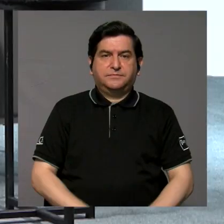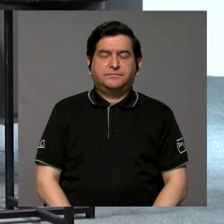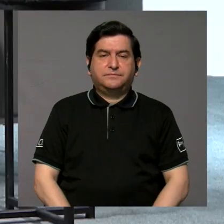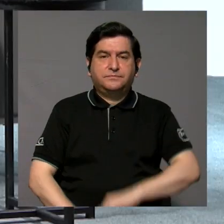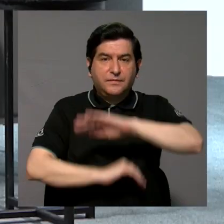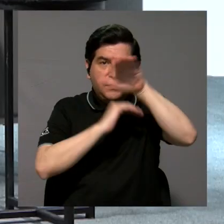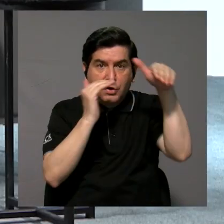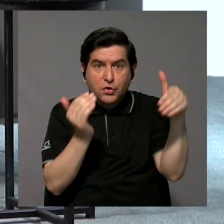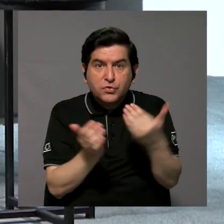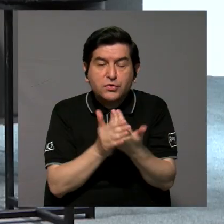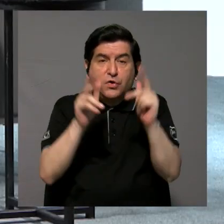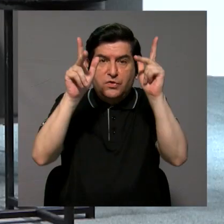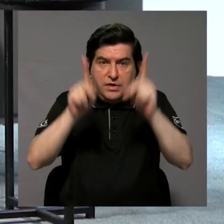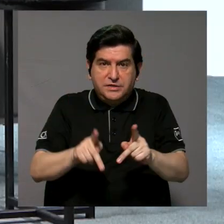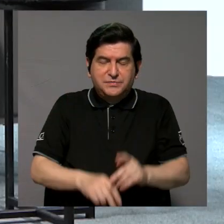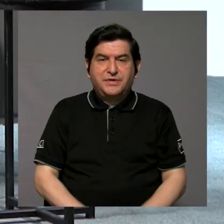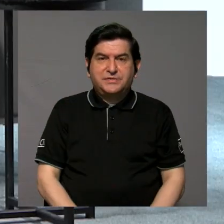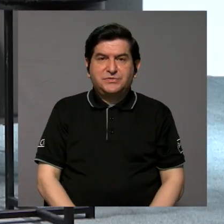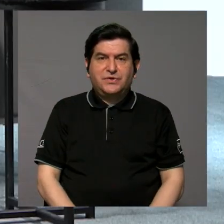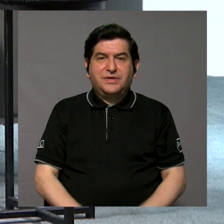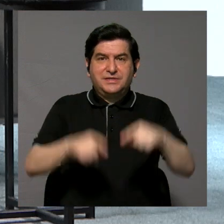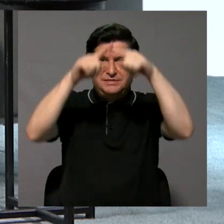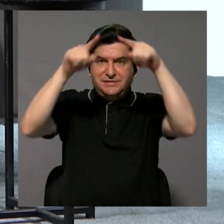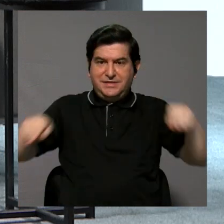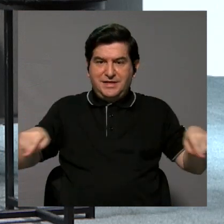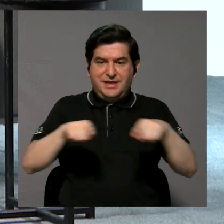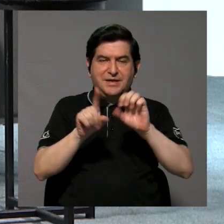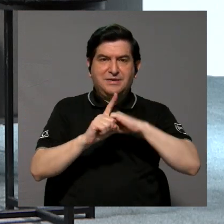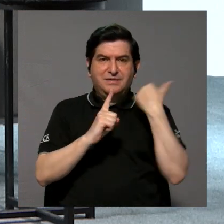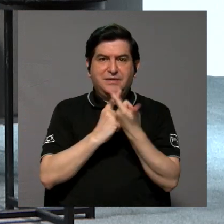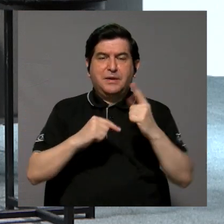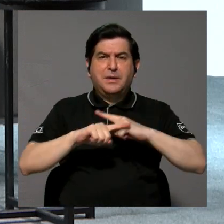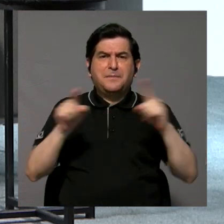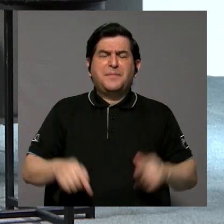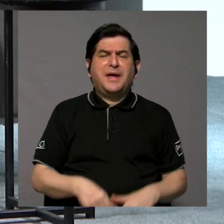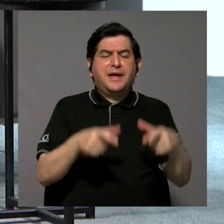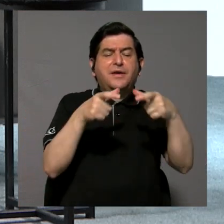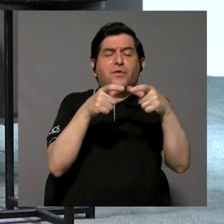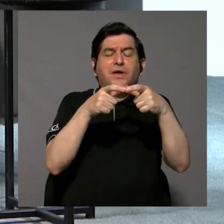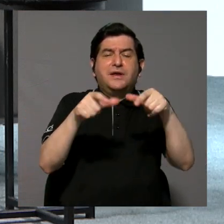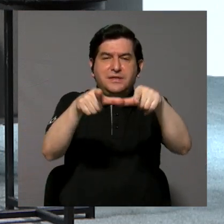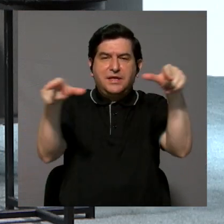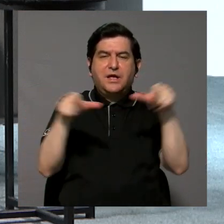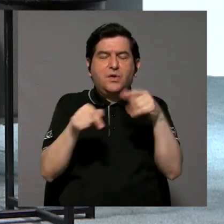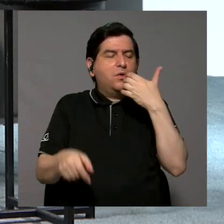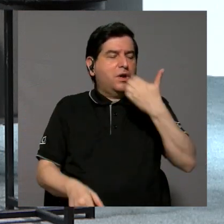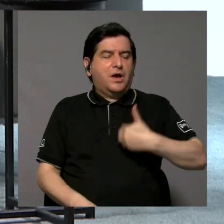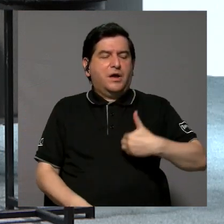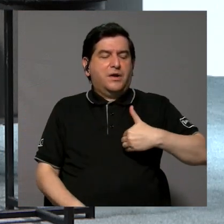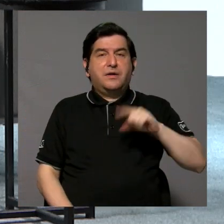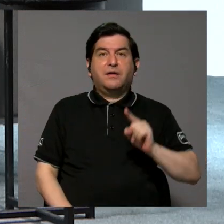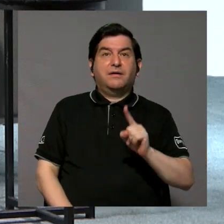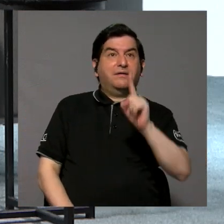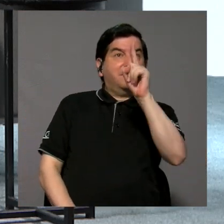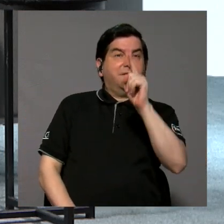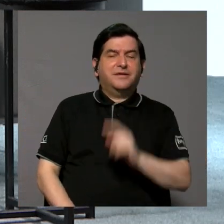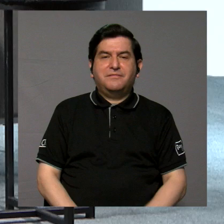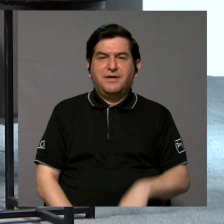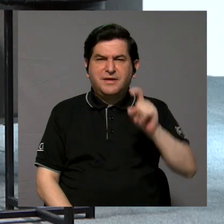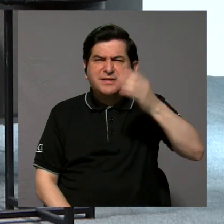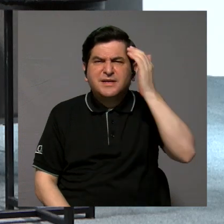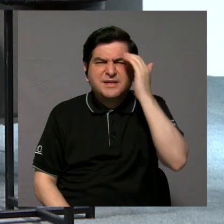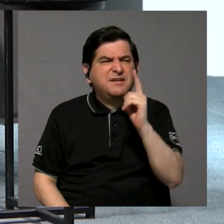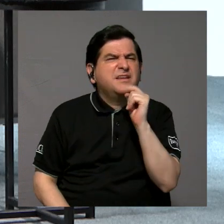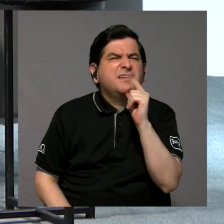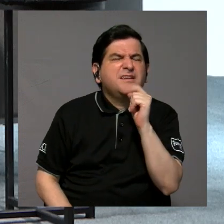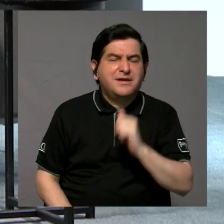A todas las personas que están en la pirámide social. Pero si entendemos que las élites ocupan una posición privilegiada en esa pirámide social, necesitamos saber